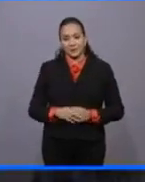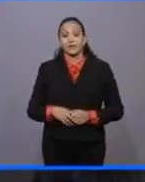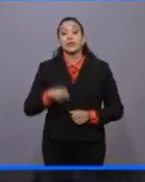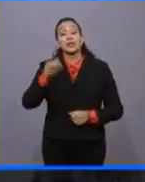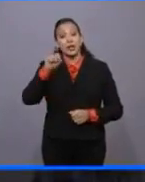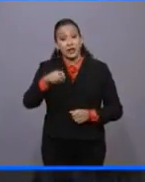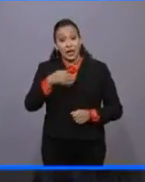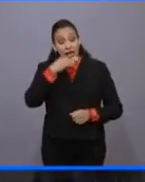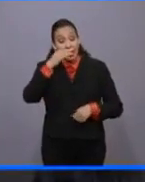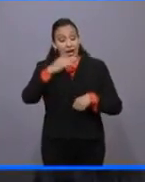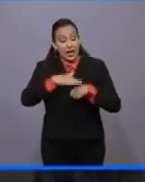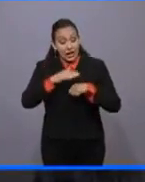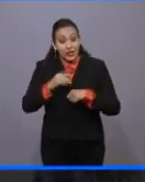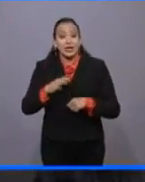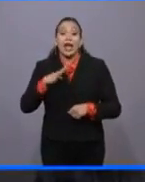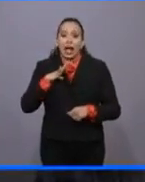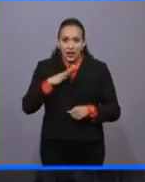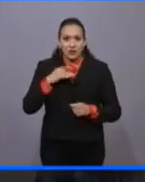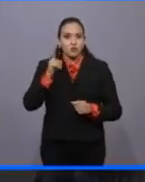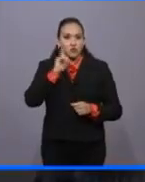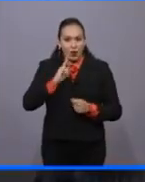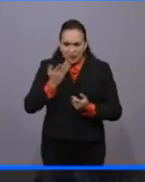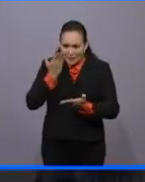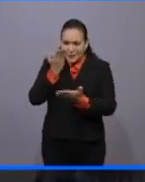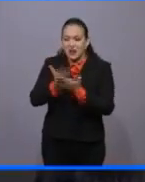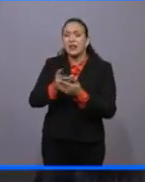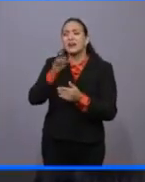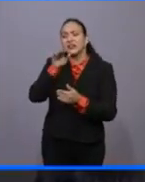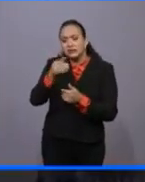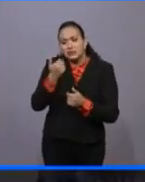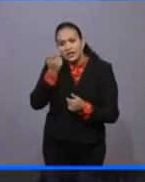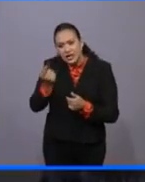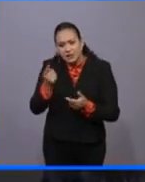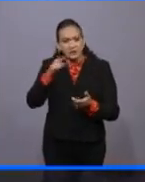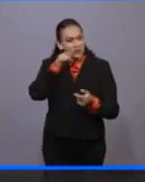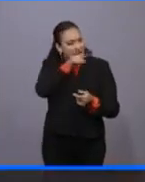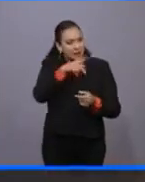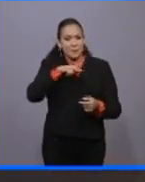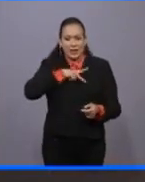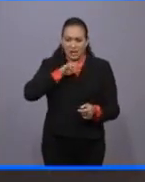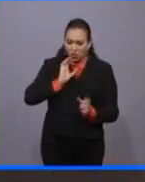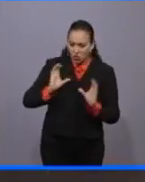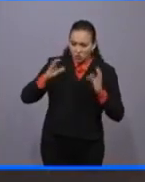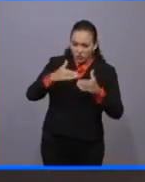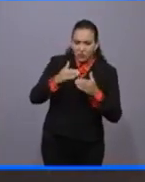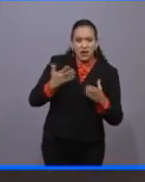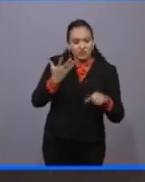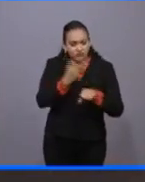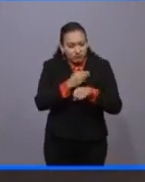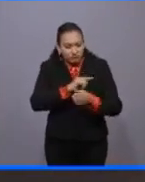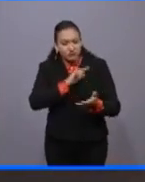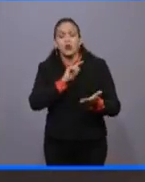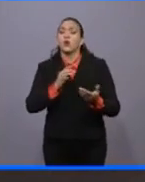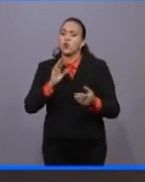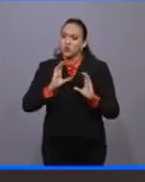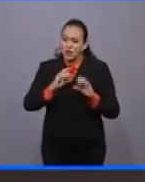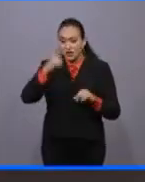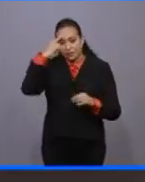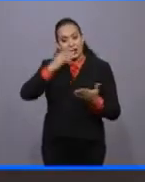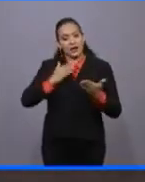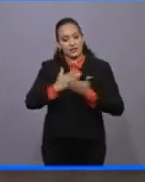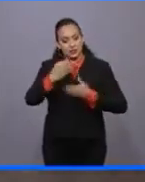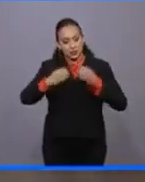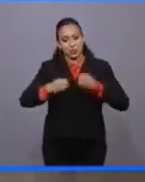Comentarte que también hicieron propuestas y peticiones para que las instancias de justicia tomen en cuenta con el fin de mejorar el acceso a la justicia para